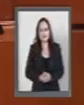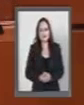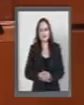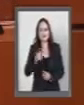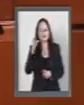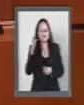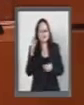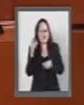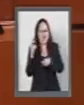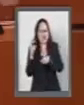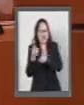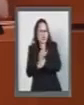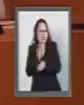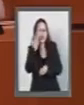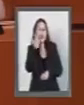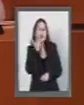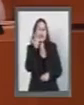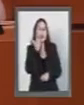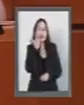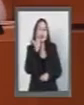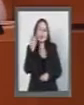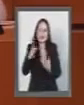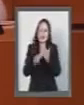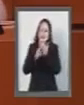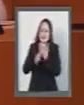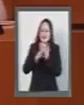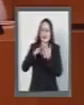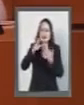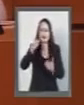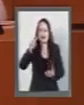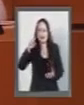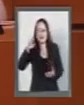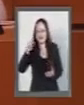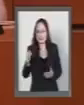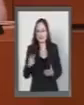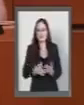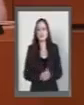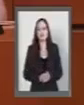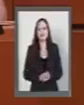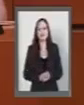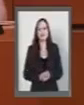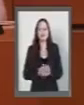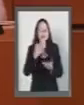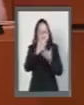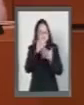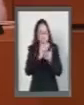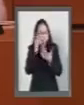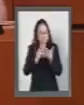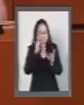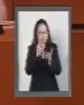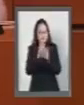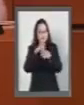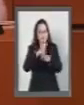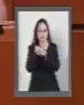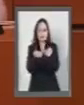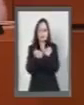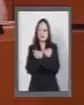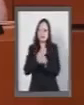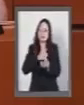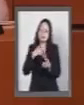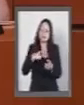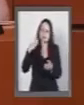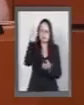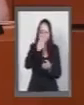Simulación, como dice el licenciado Batlett. Revisemos punto por punto la reforma educativa. Y hagamos una